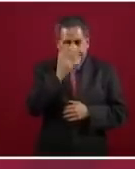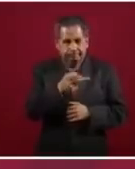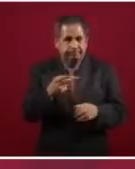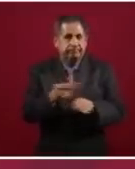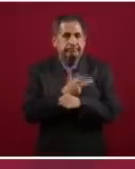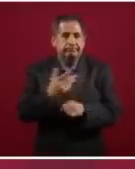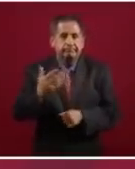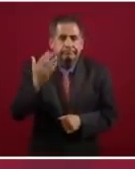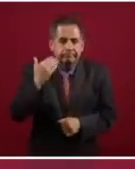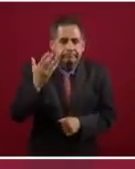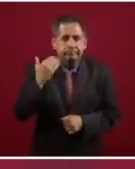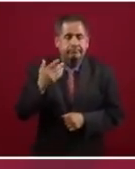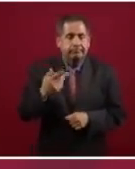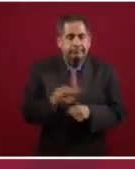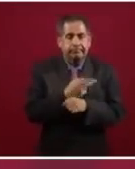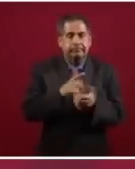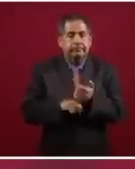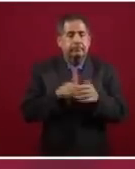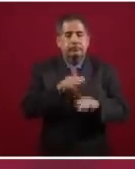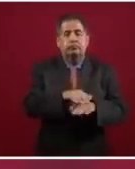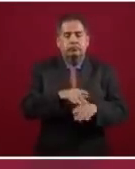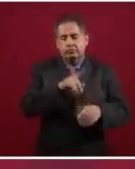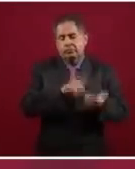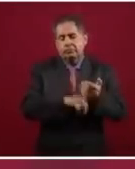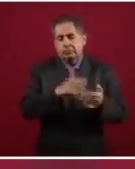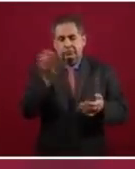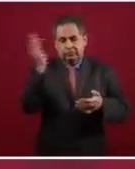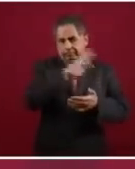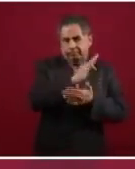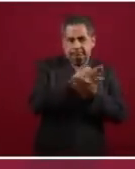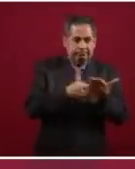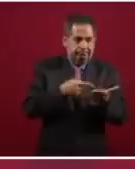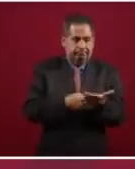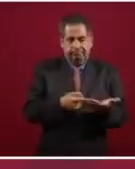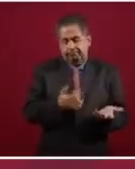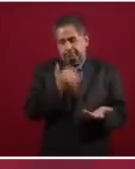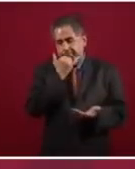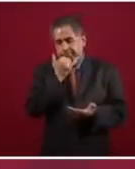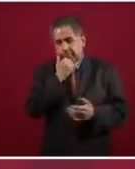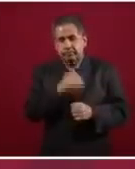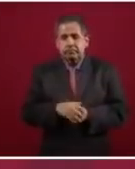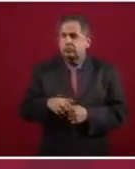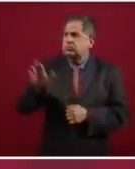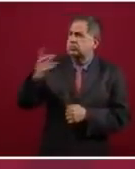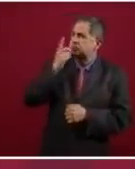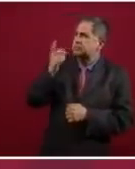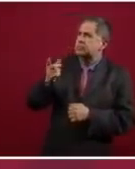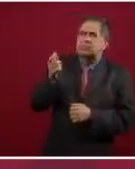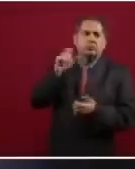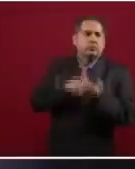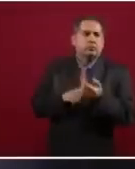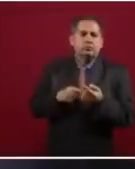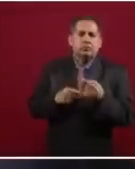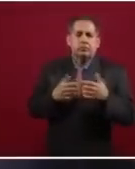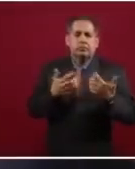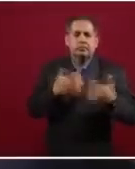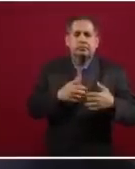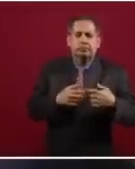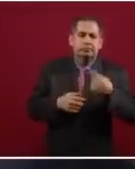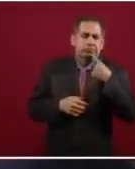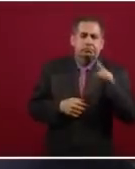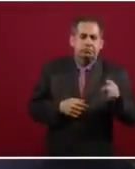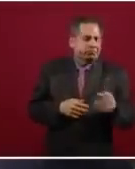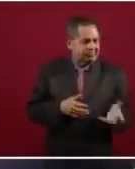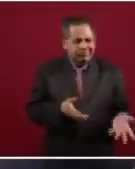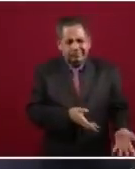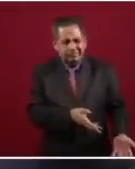sucedía sobre la falsificación de facturas. Dicen que van a poner un amparo ahora a los empresarios para que no se les aplique.